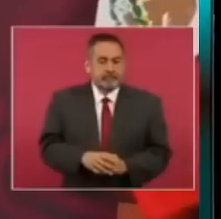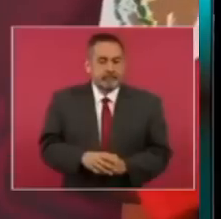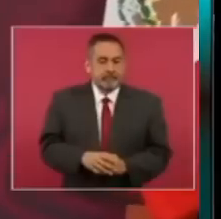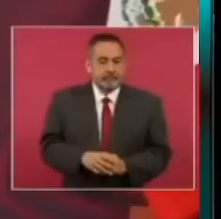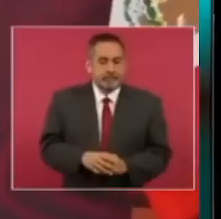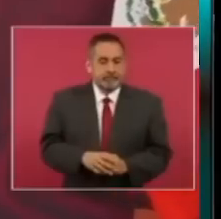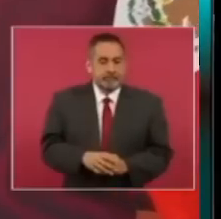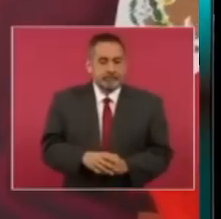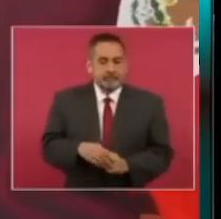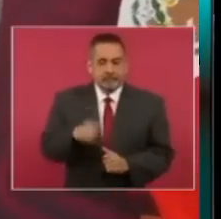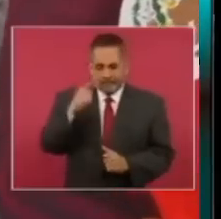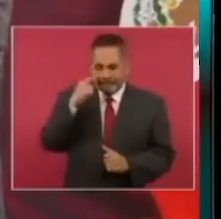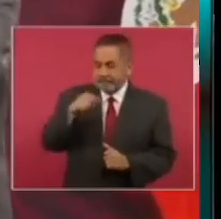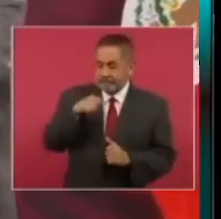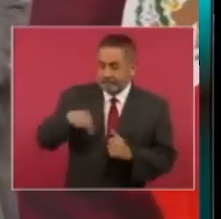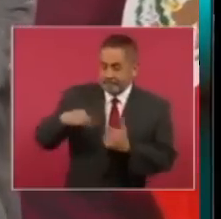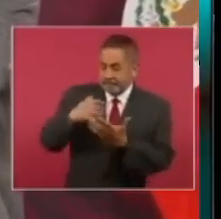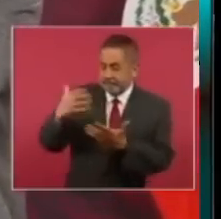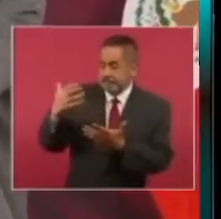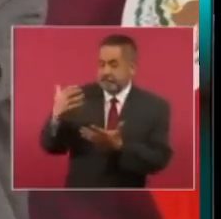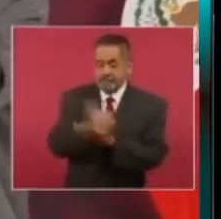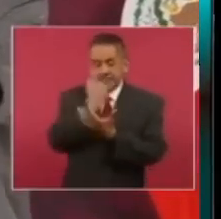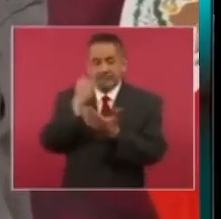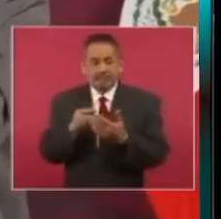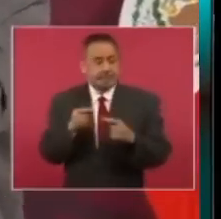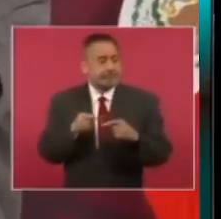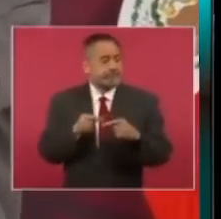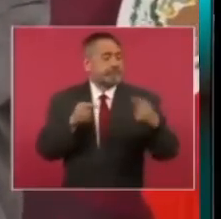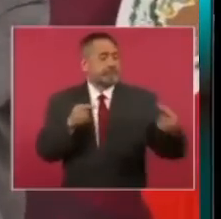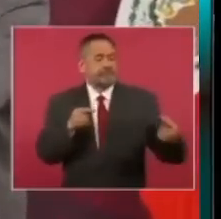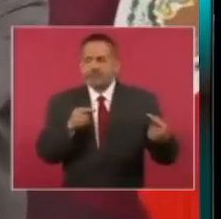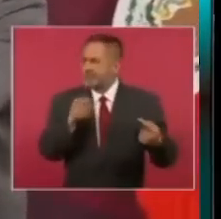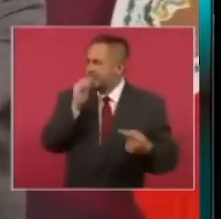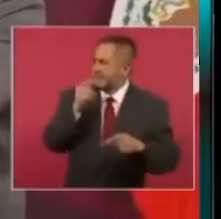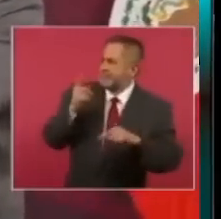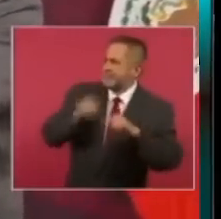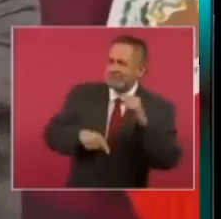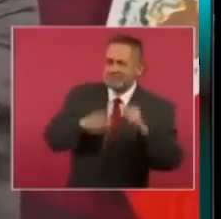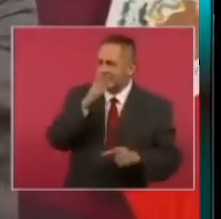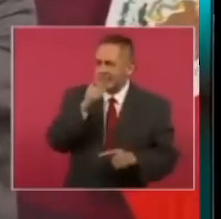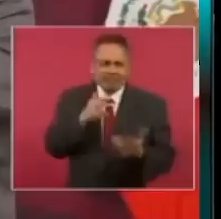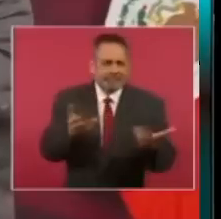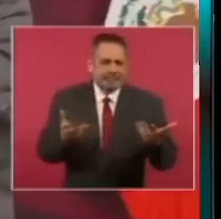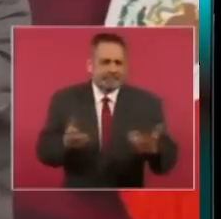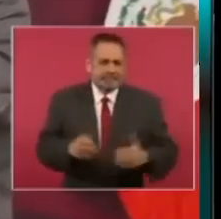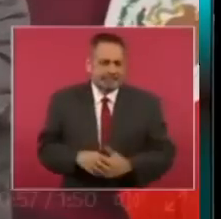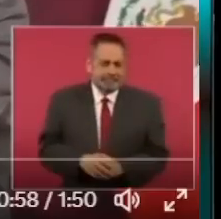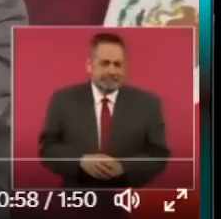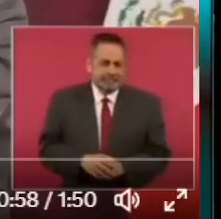de la reacción es moralmente imposible.